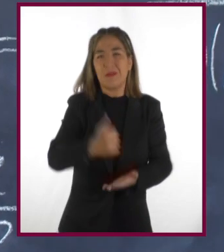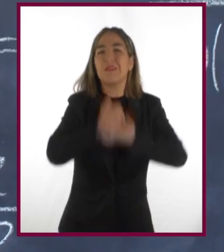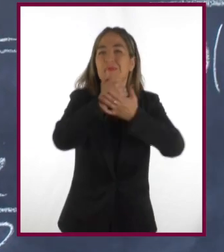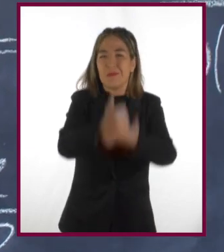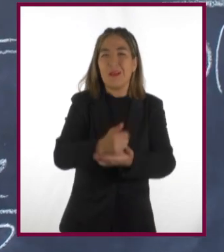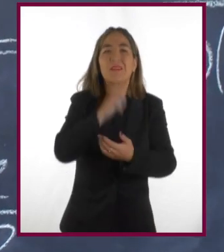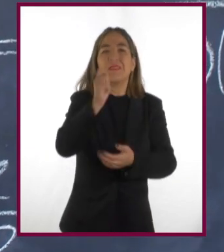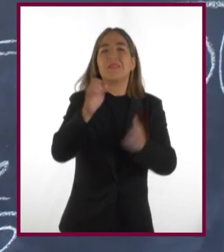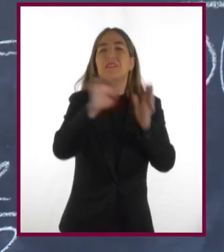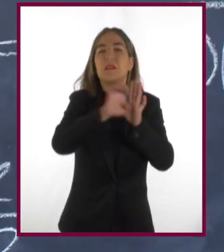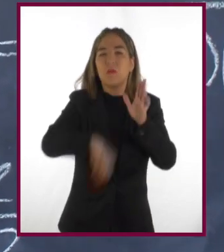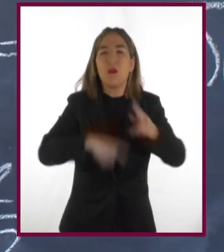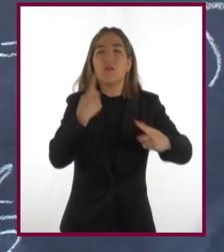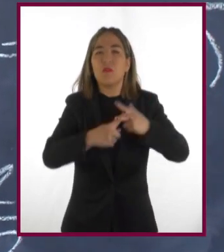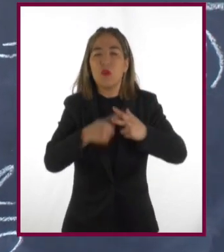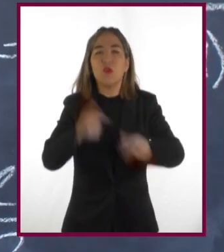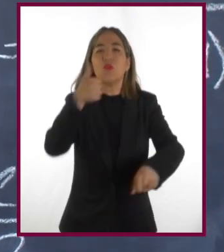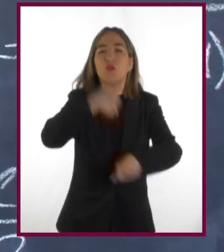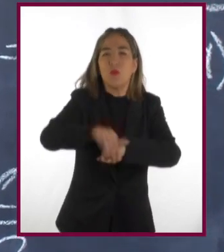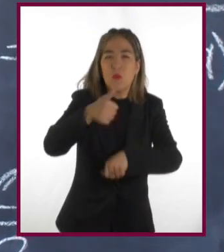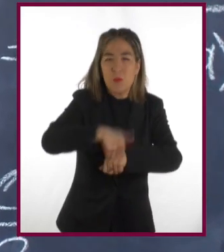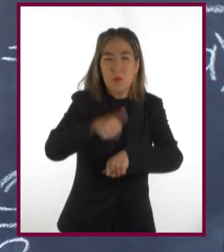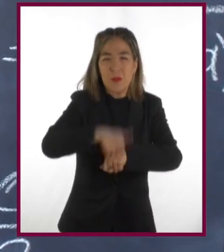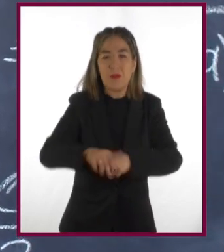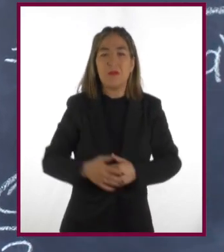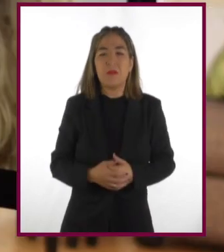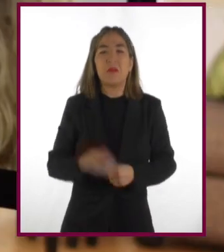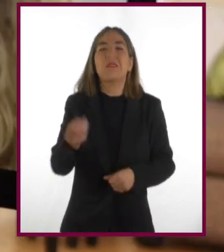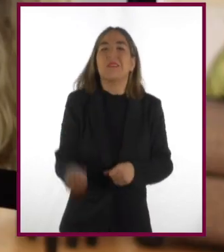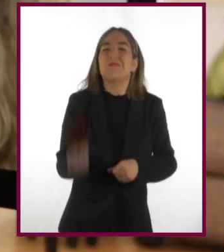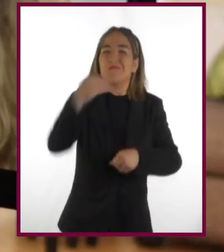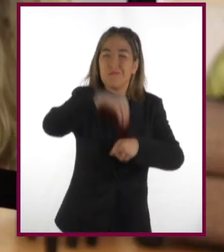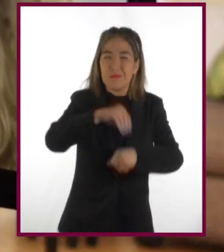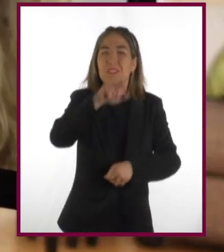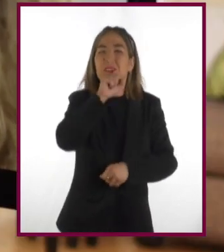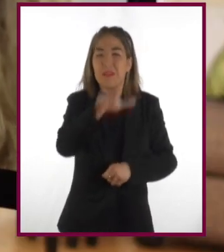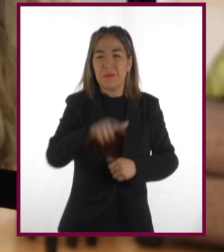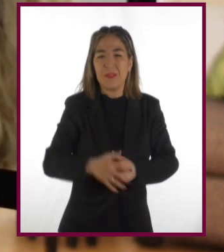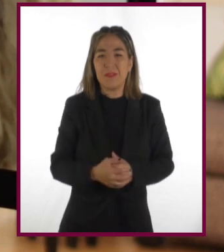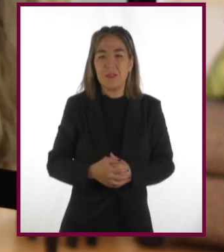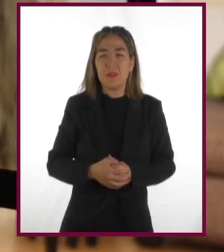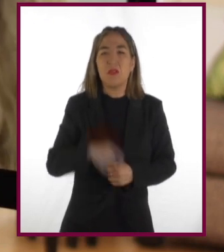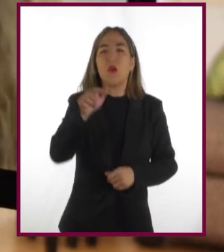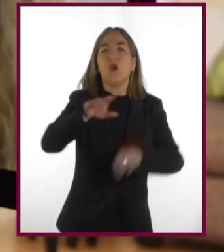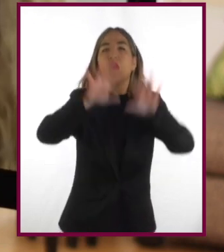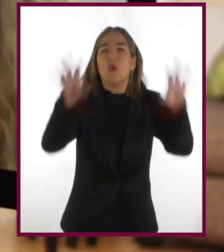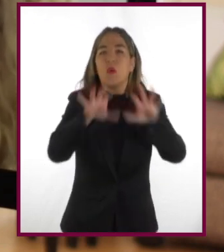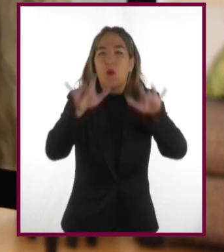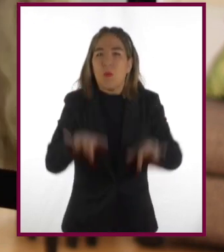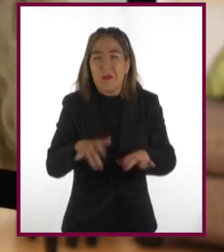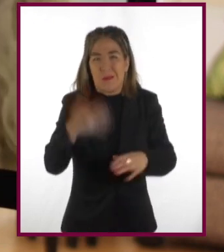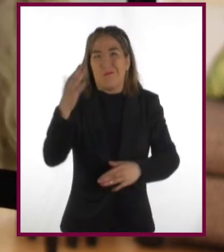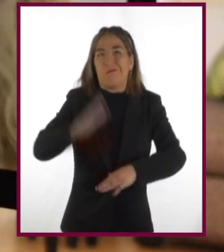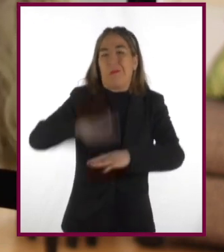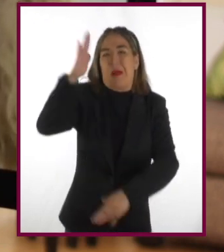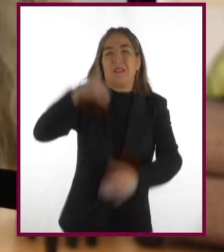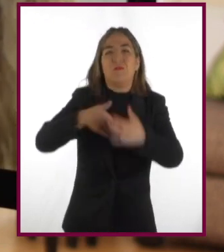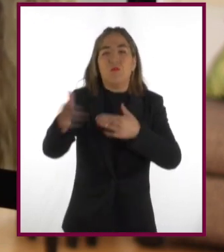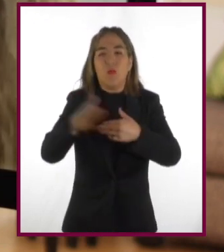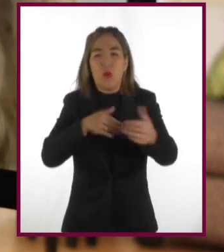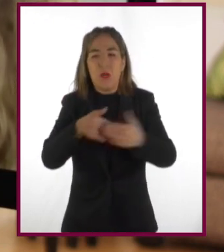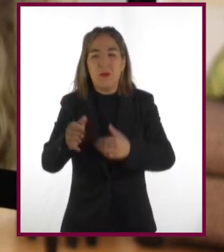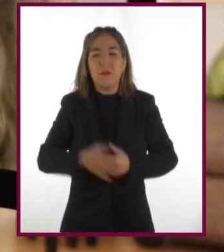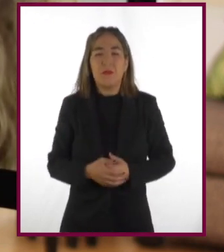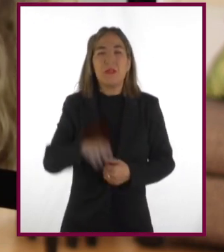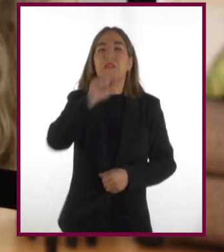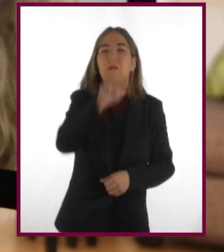ayuda muchísimo, por ejemplo, el cálculo numérico. Entonces la aplicación de computadoras de alto rendimiento y